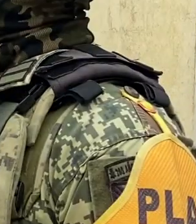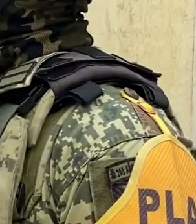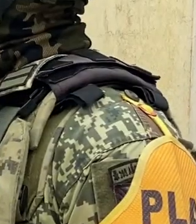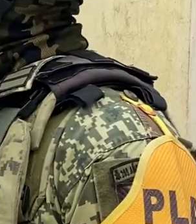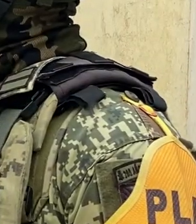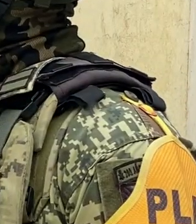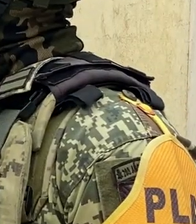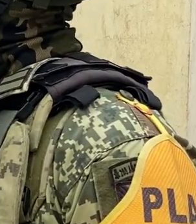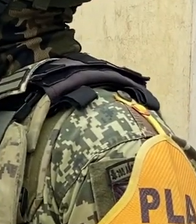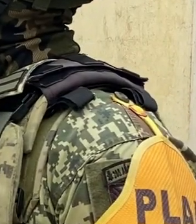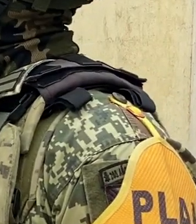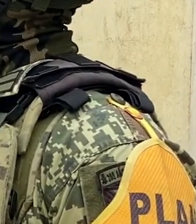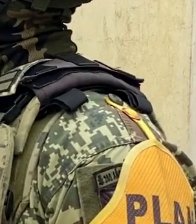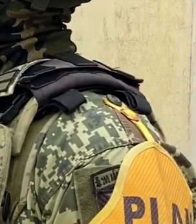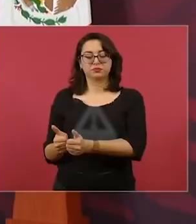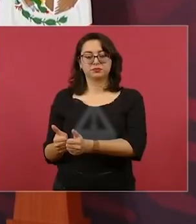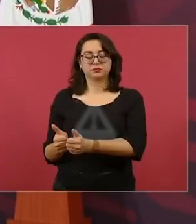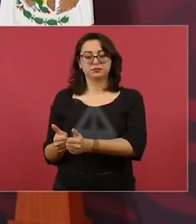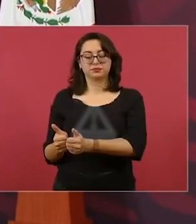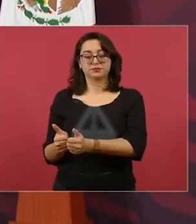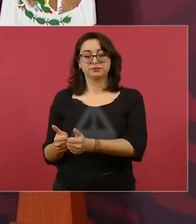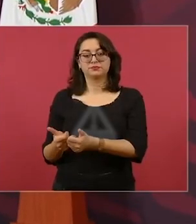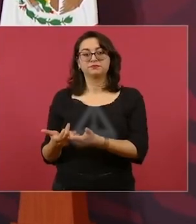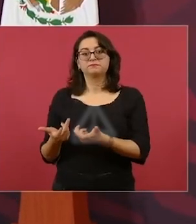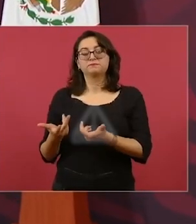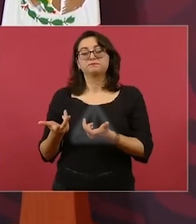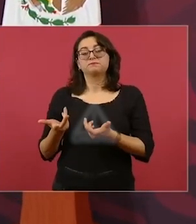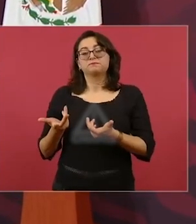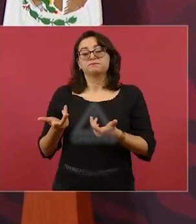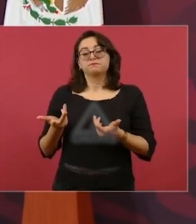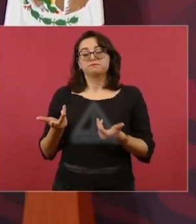programas sociales para atender a la población. Se está